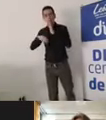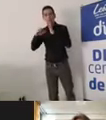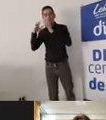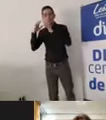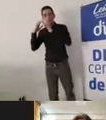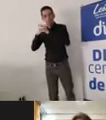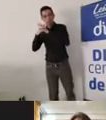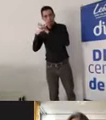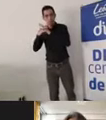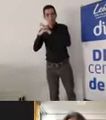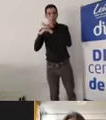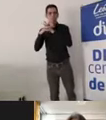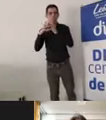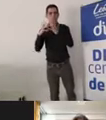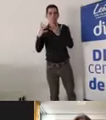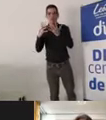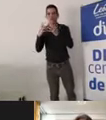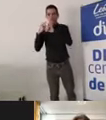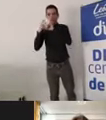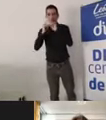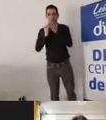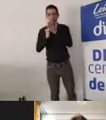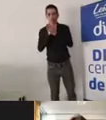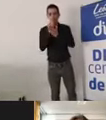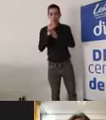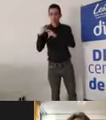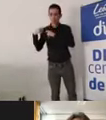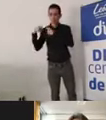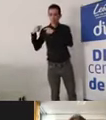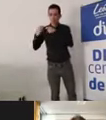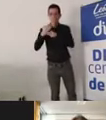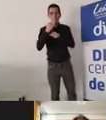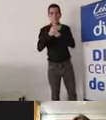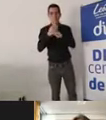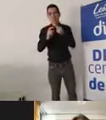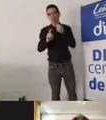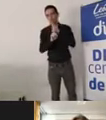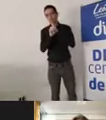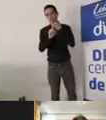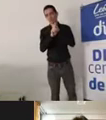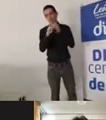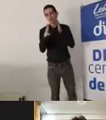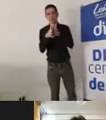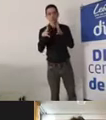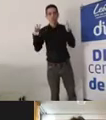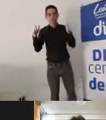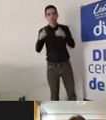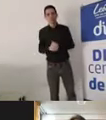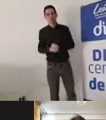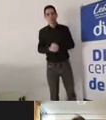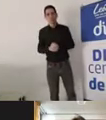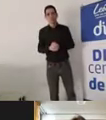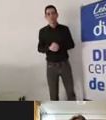que hoy se traducen en inequidades estructurales en términos de modelo económico, en términos de el modelo